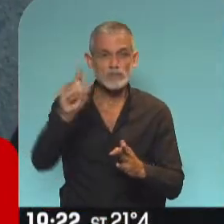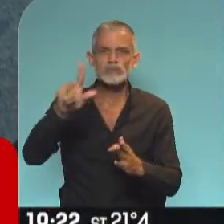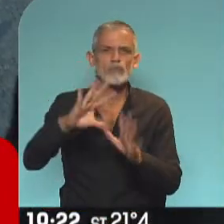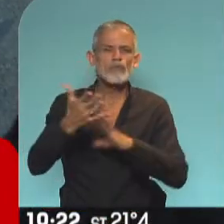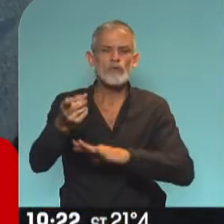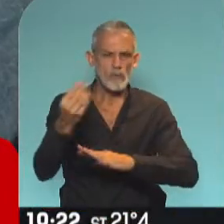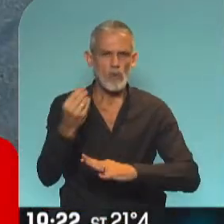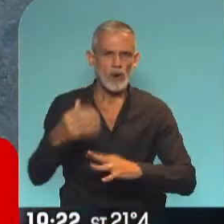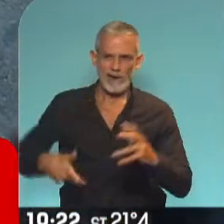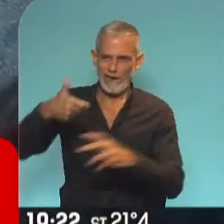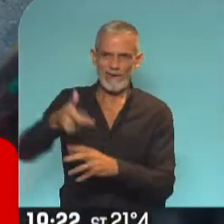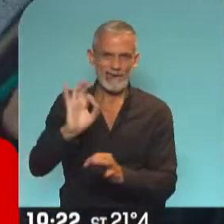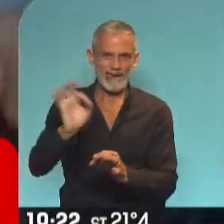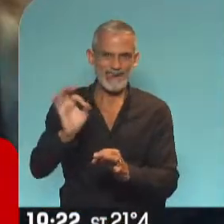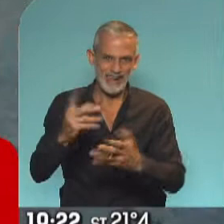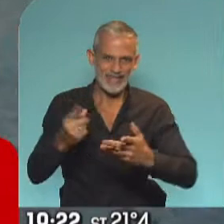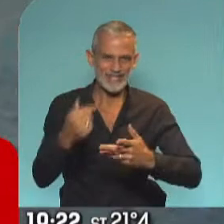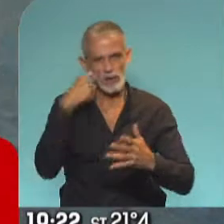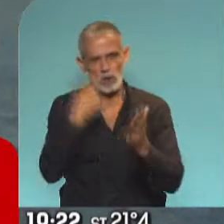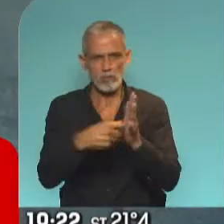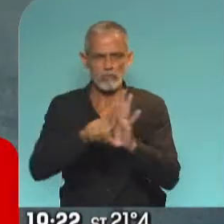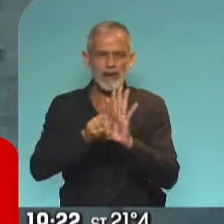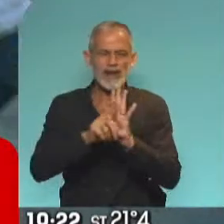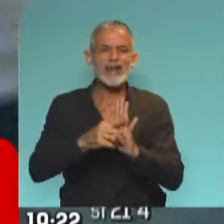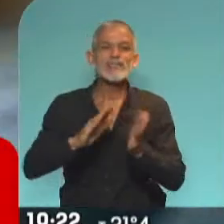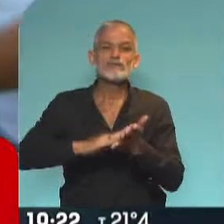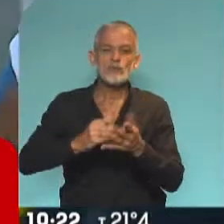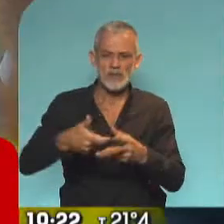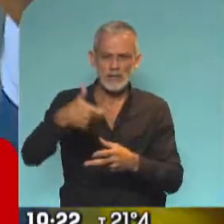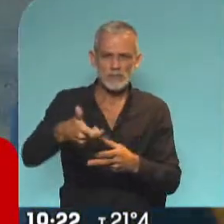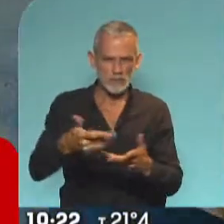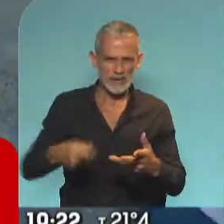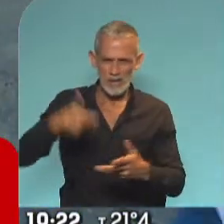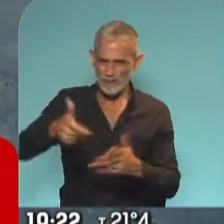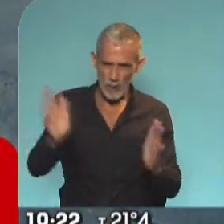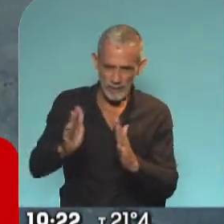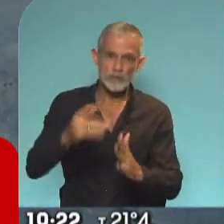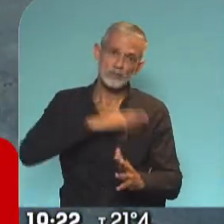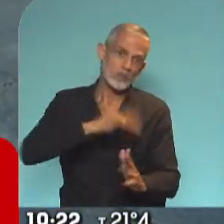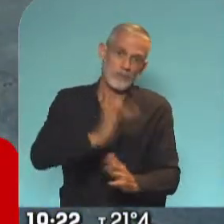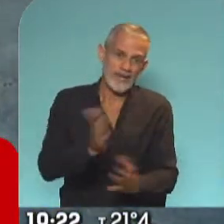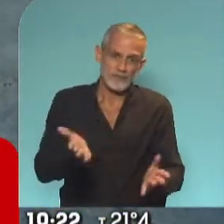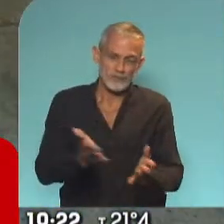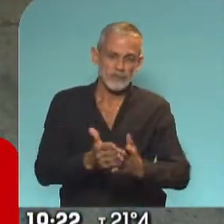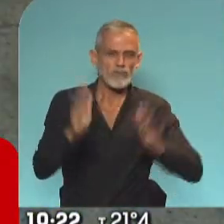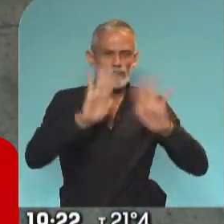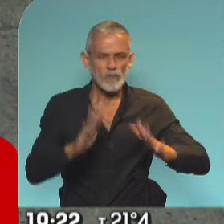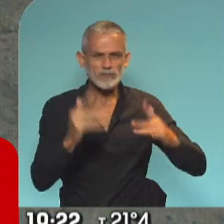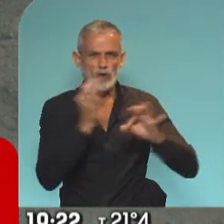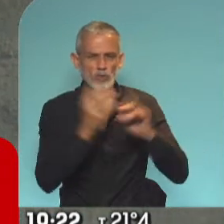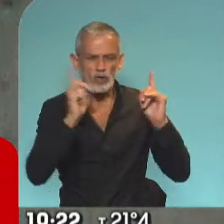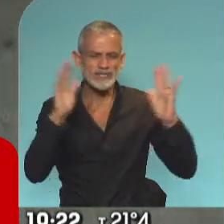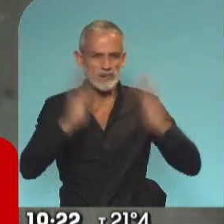caracterizaron por la desinversión y el incumplimiento de la Ley de Financiamiento Educativo. Menor inversión implica menor salario, menor formación de docentes,